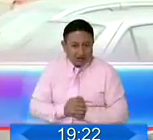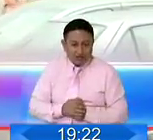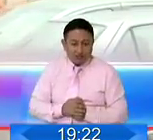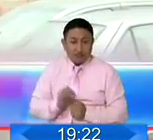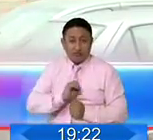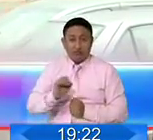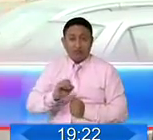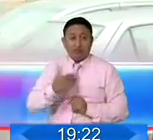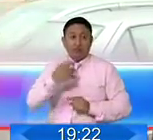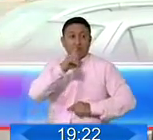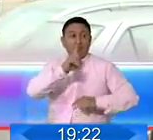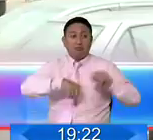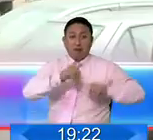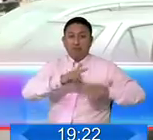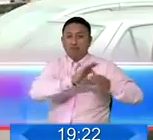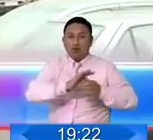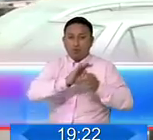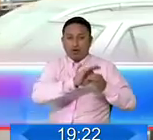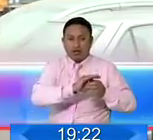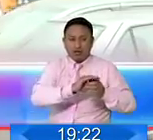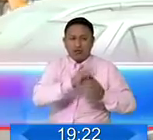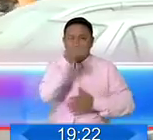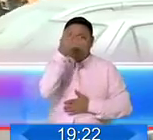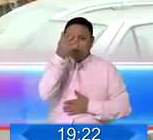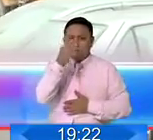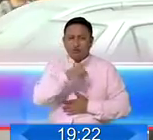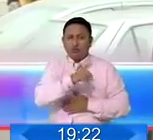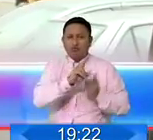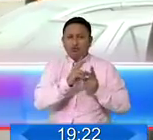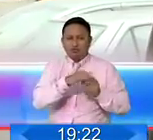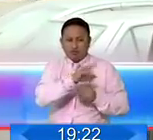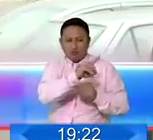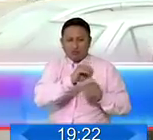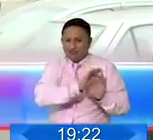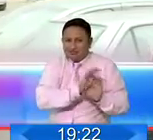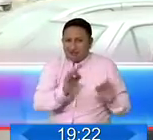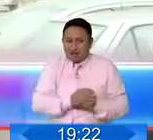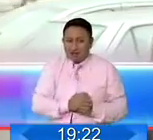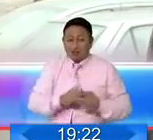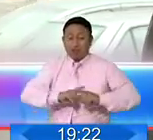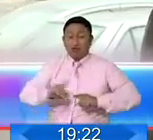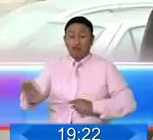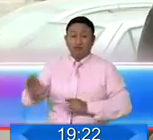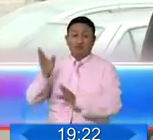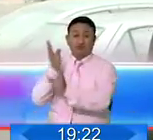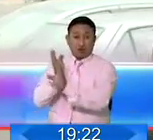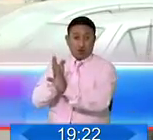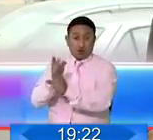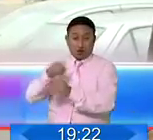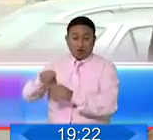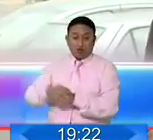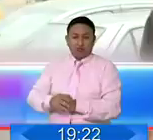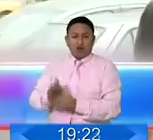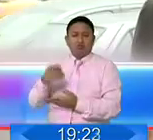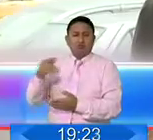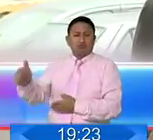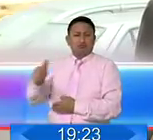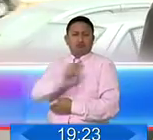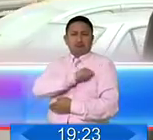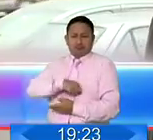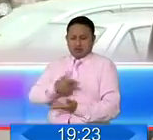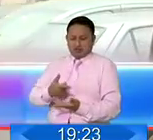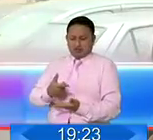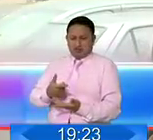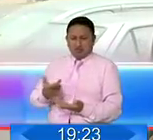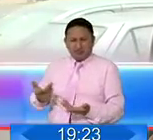mayor número de sus compañeros, de sus maestros, de sus vecinos, pero sin embargo la psicóloga lo hace. Y lo más extraño